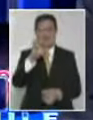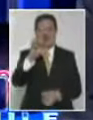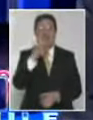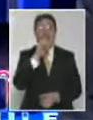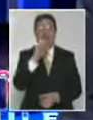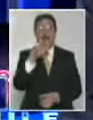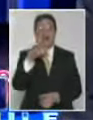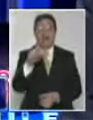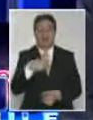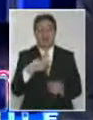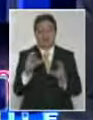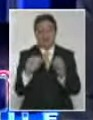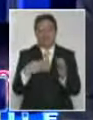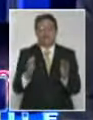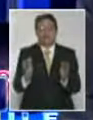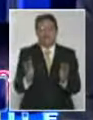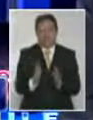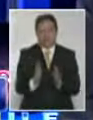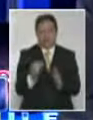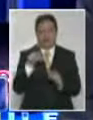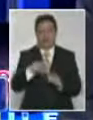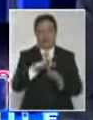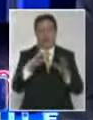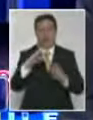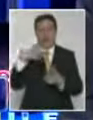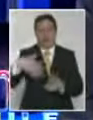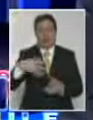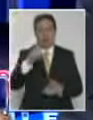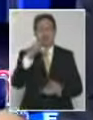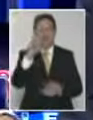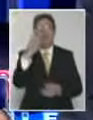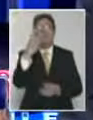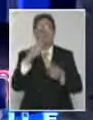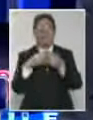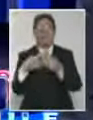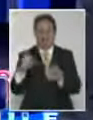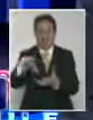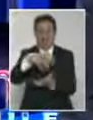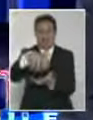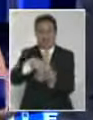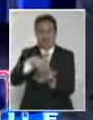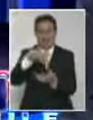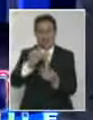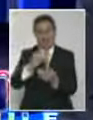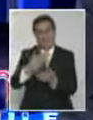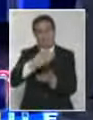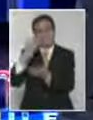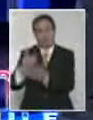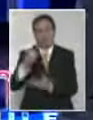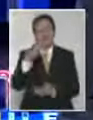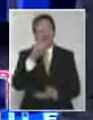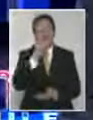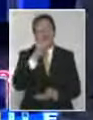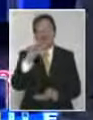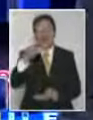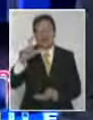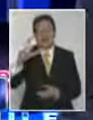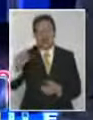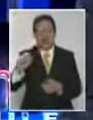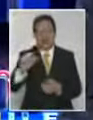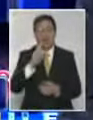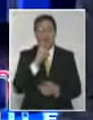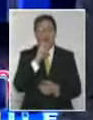Radio Sargento Candelaria, que era muy popular en La Vega y tenía un kilo que llegaba solamente hasta Talca, por decir algo, fue la última que